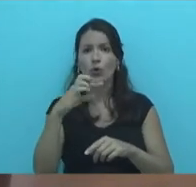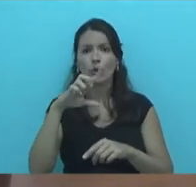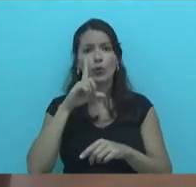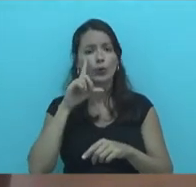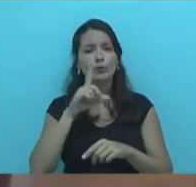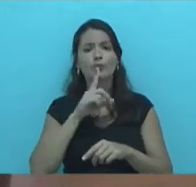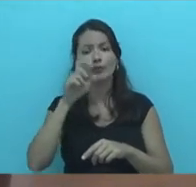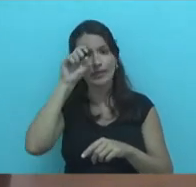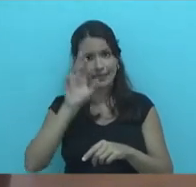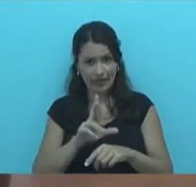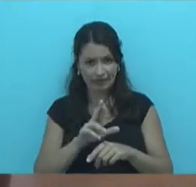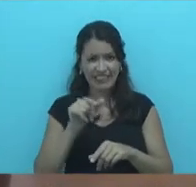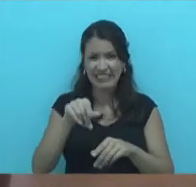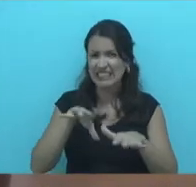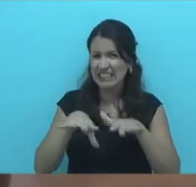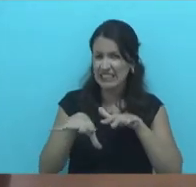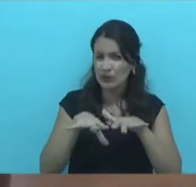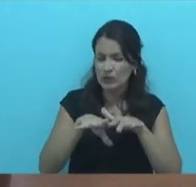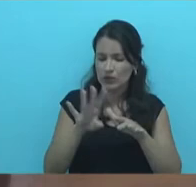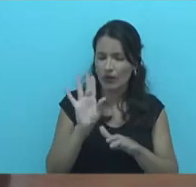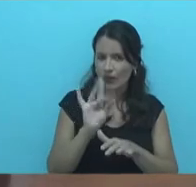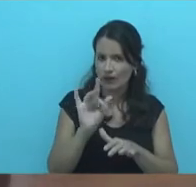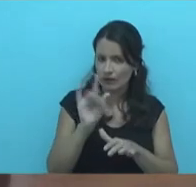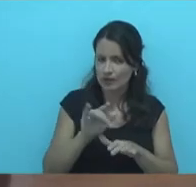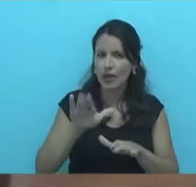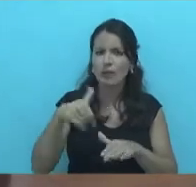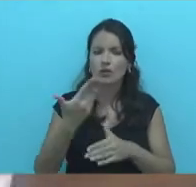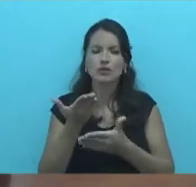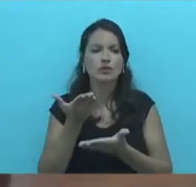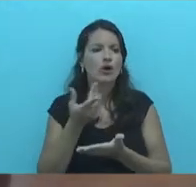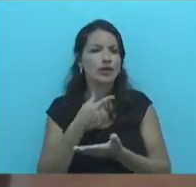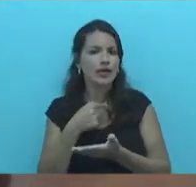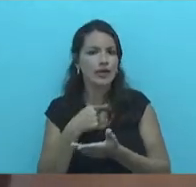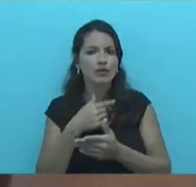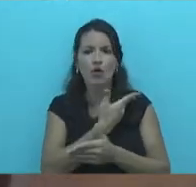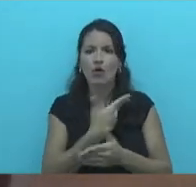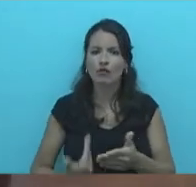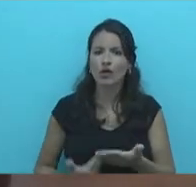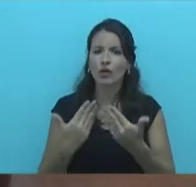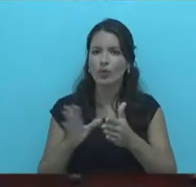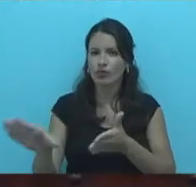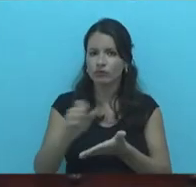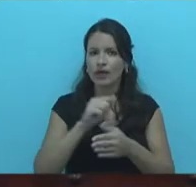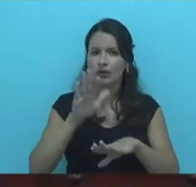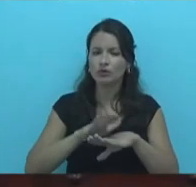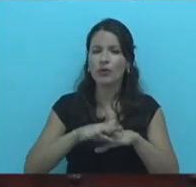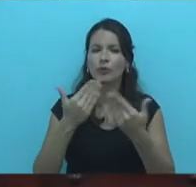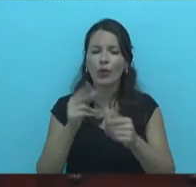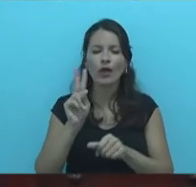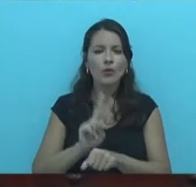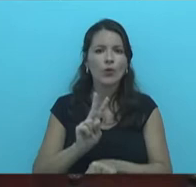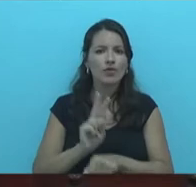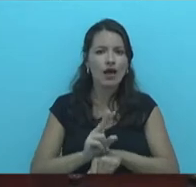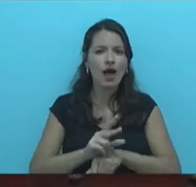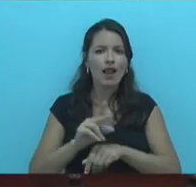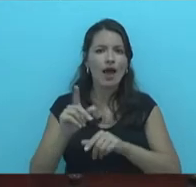para preservar las 55 familias sus puestos de trabajo. Así que es para darle ingreso. Bien. Diputado Burger, tiene usted la